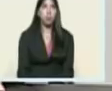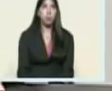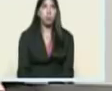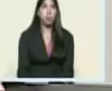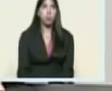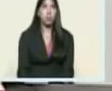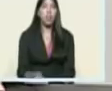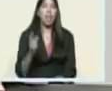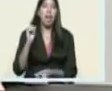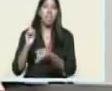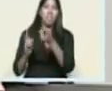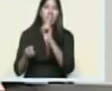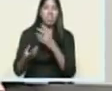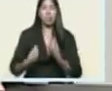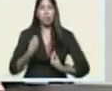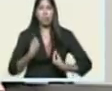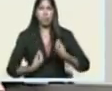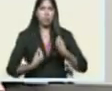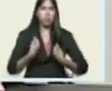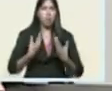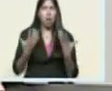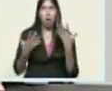que a veces se angustia